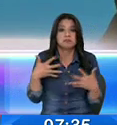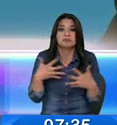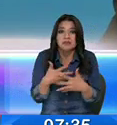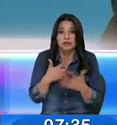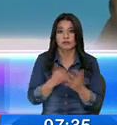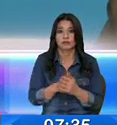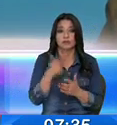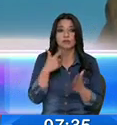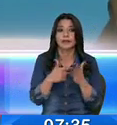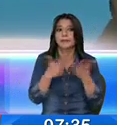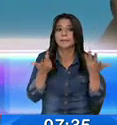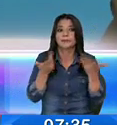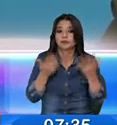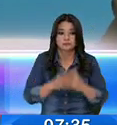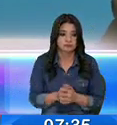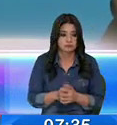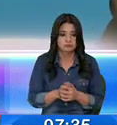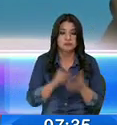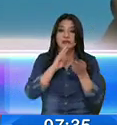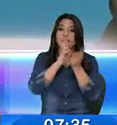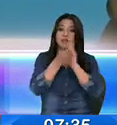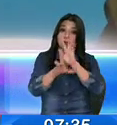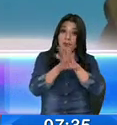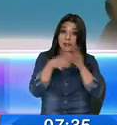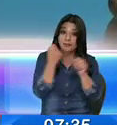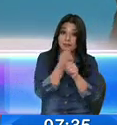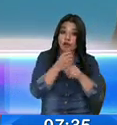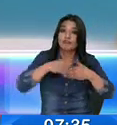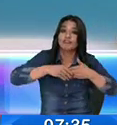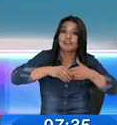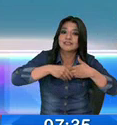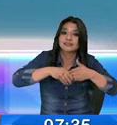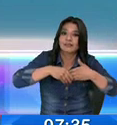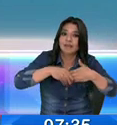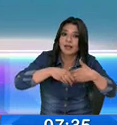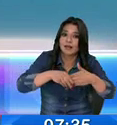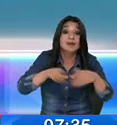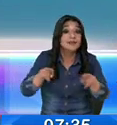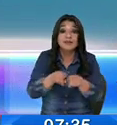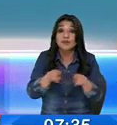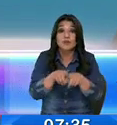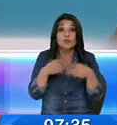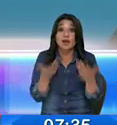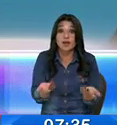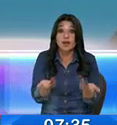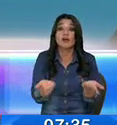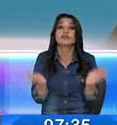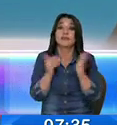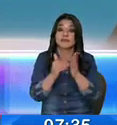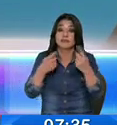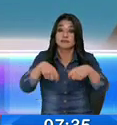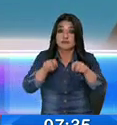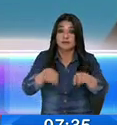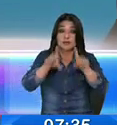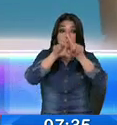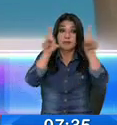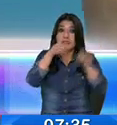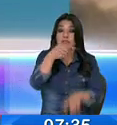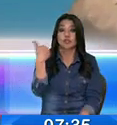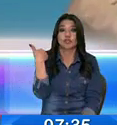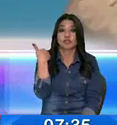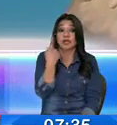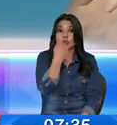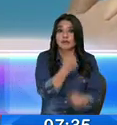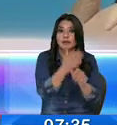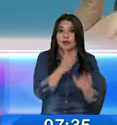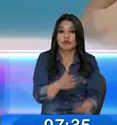que una flexibilización en materia laboral pueda llegar a desembocar en lo que fue la tercerización este recuerde que había empresas que no tenían un solo